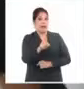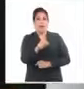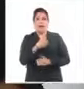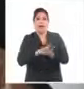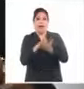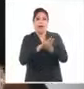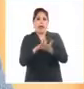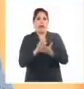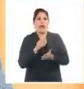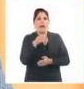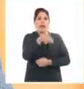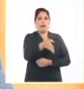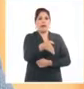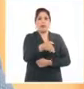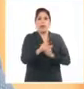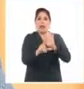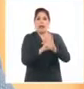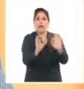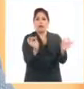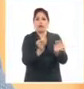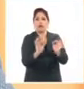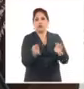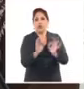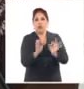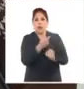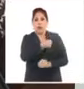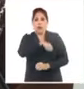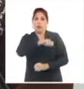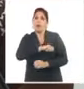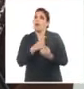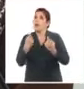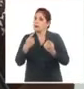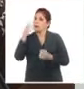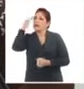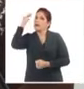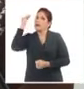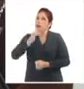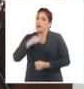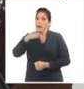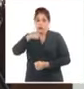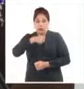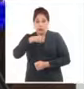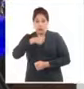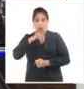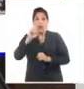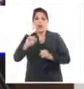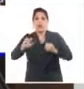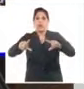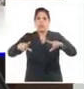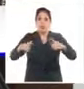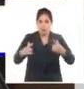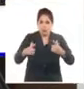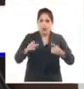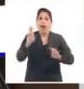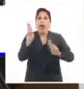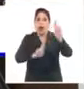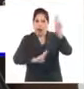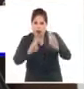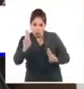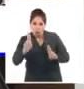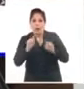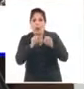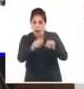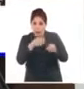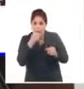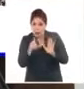tienen el proceso de legalización. Y el pueblo también necesita saber, bueno, yo estoy incumpliendo, está el acuerdo, por ahí se